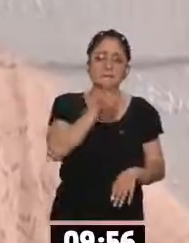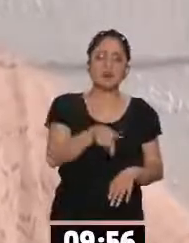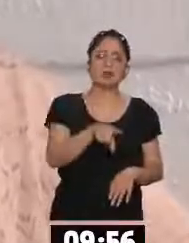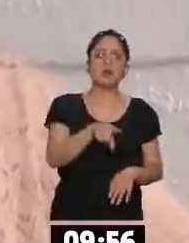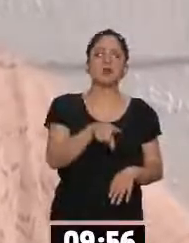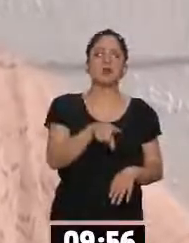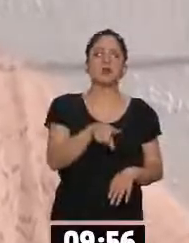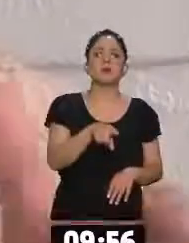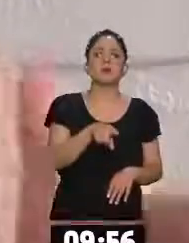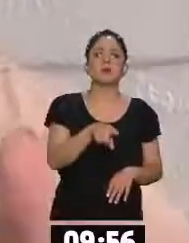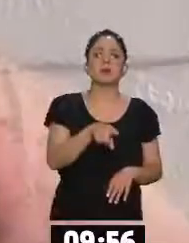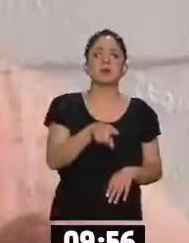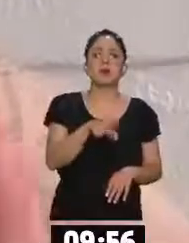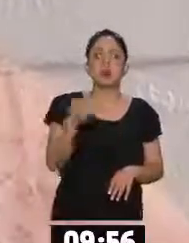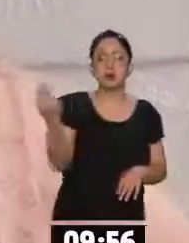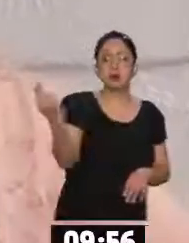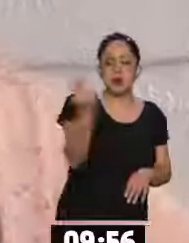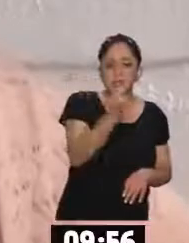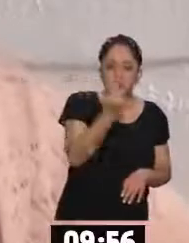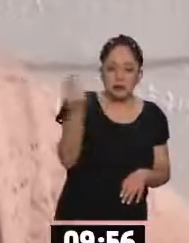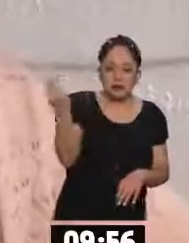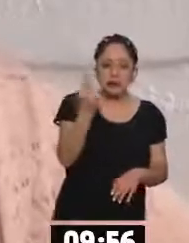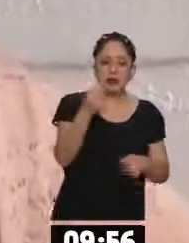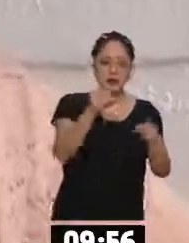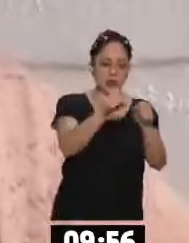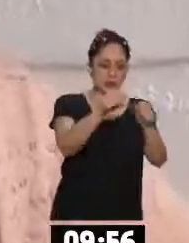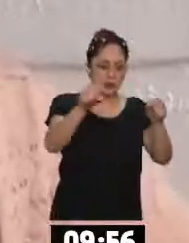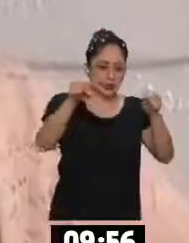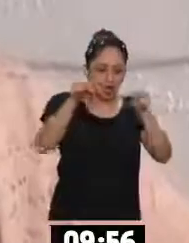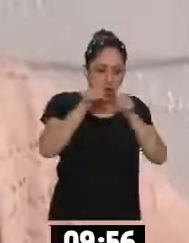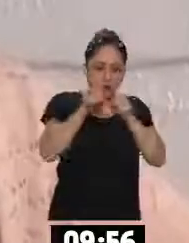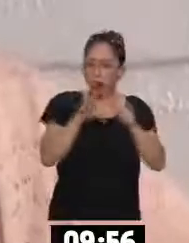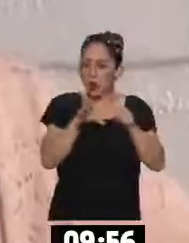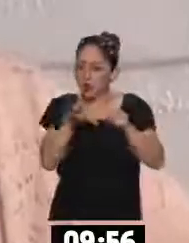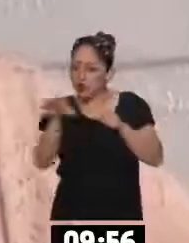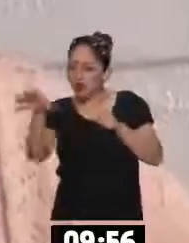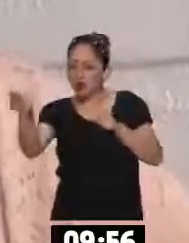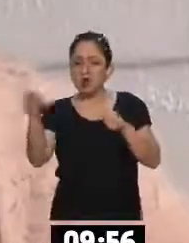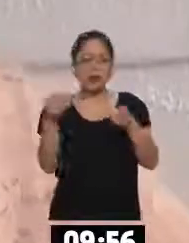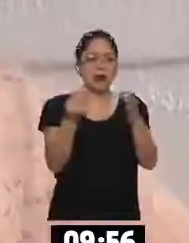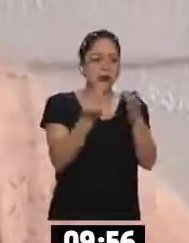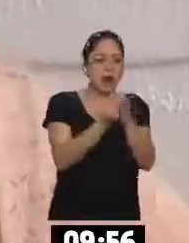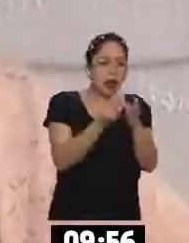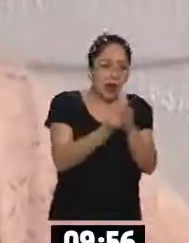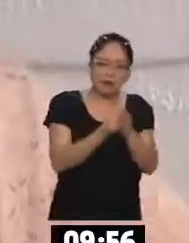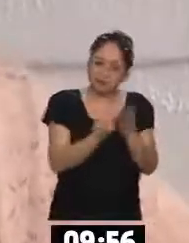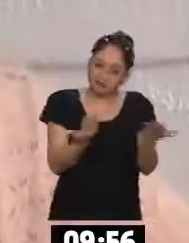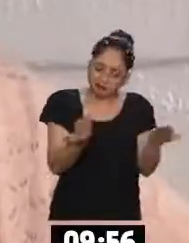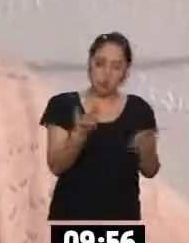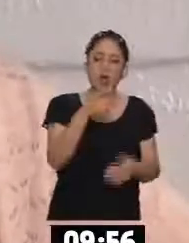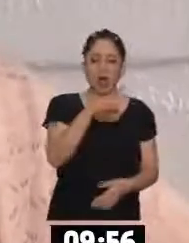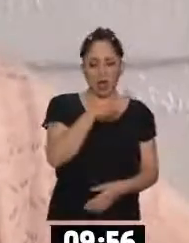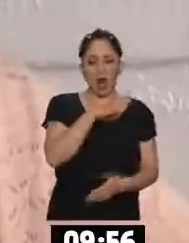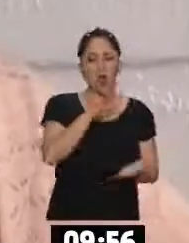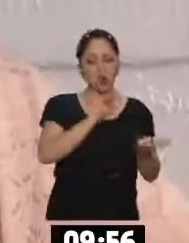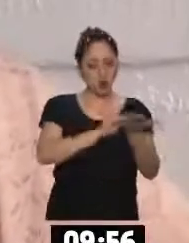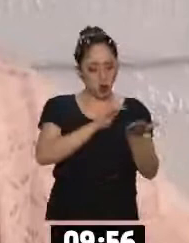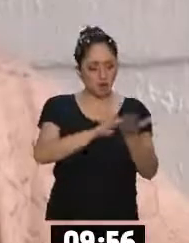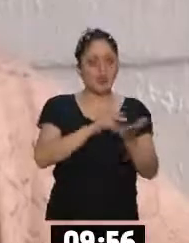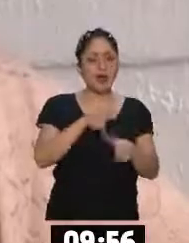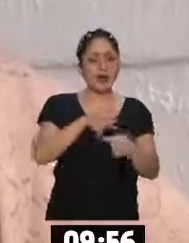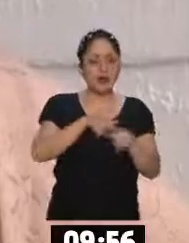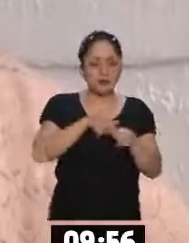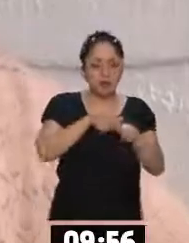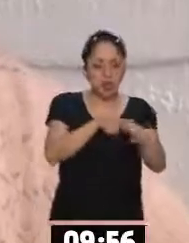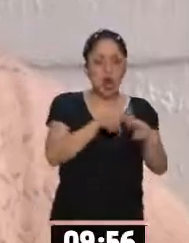que distribuir los salones, los cursos. Entonces, por supuesto que vamos a seguir, digamos, en esta modalidad